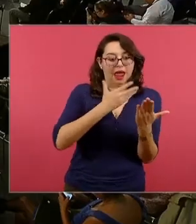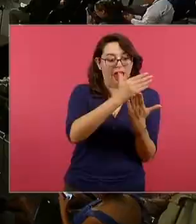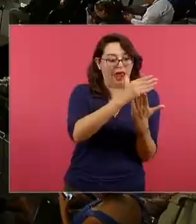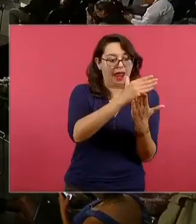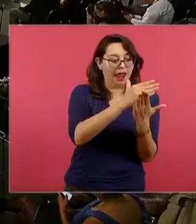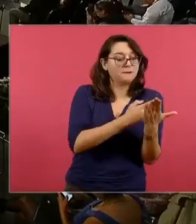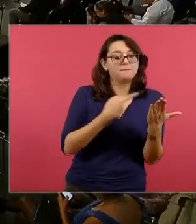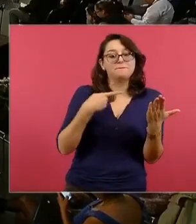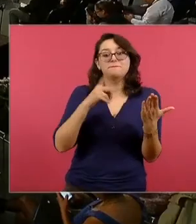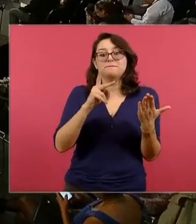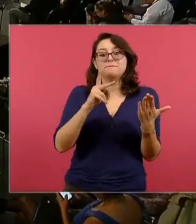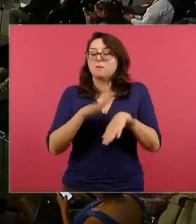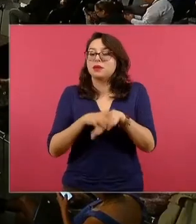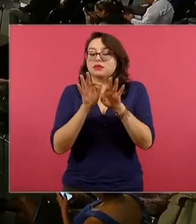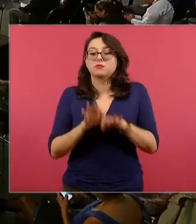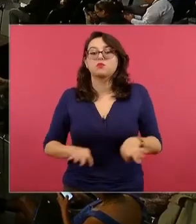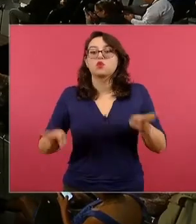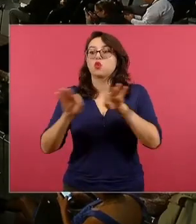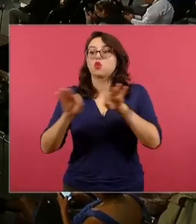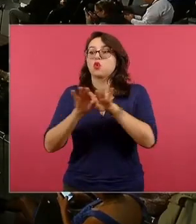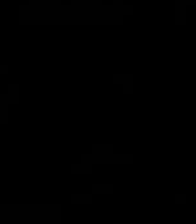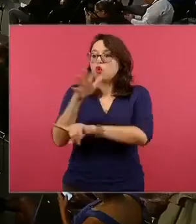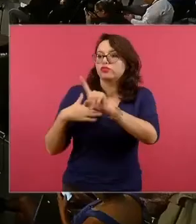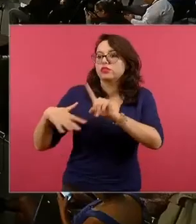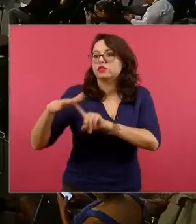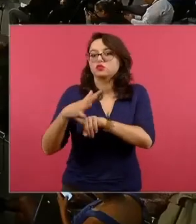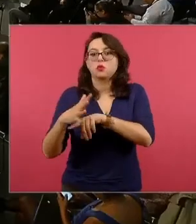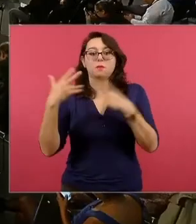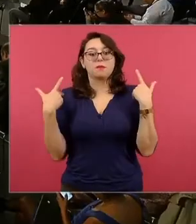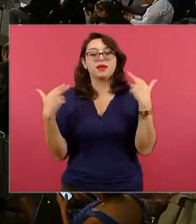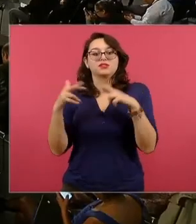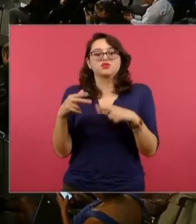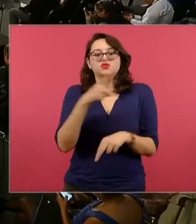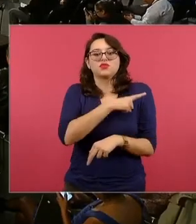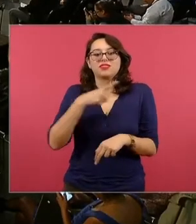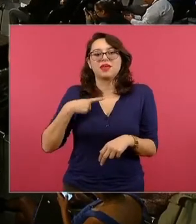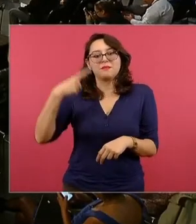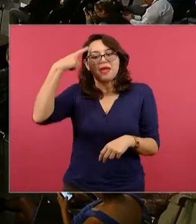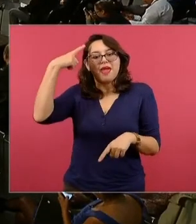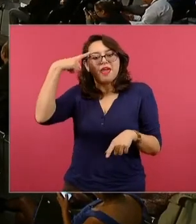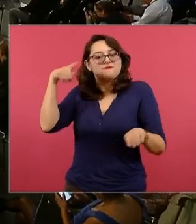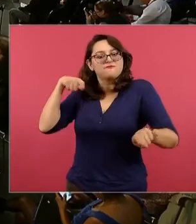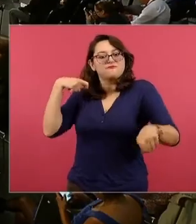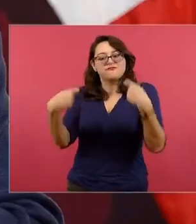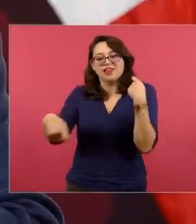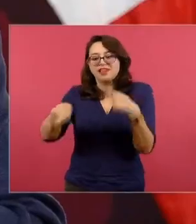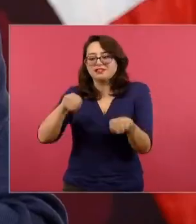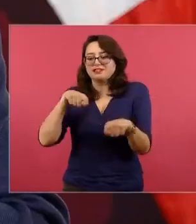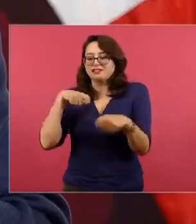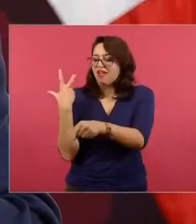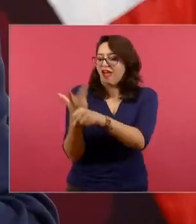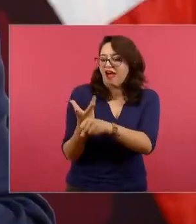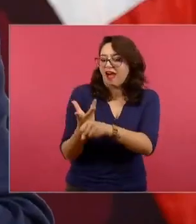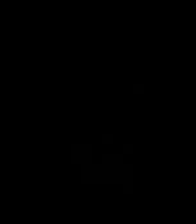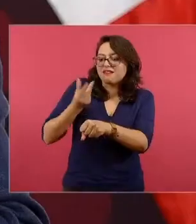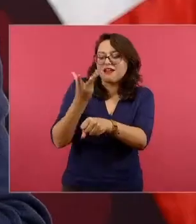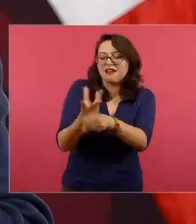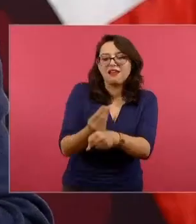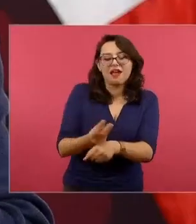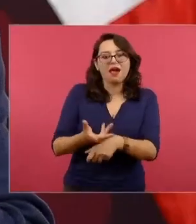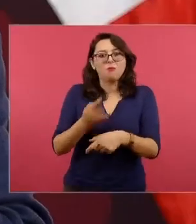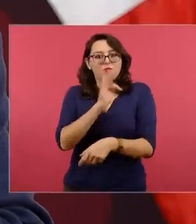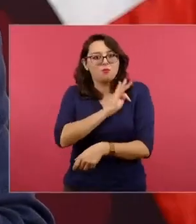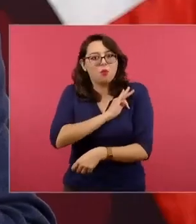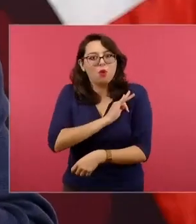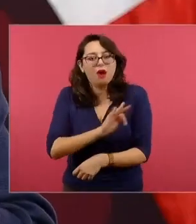complejo para los docentes, es un trabajo complejo y por eso festejamos que todo este año lo hayan hecho